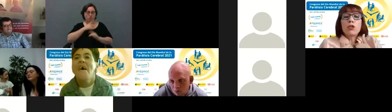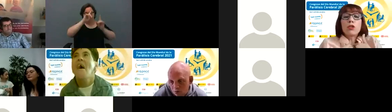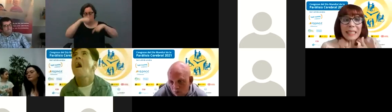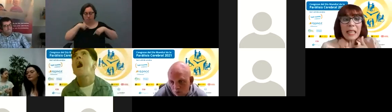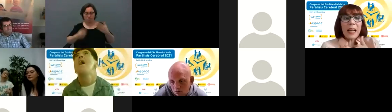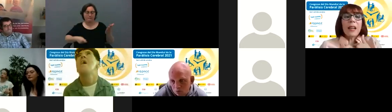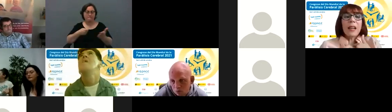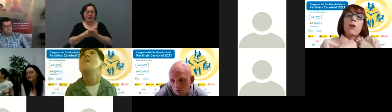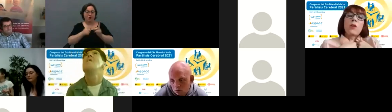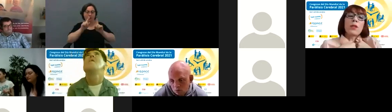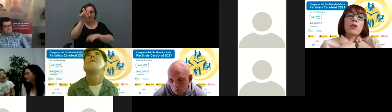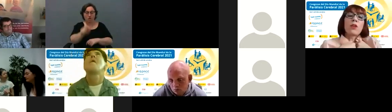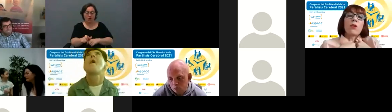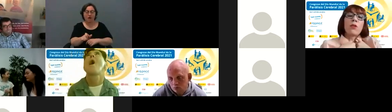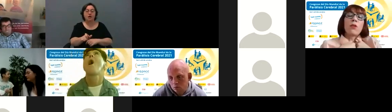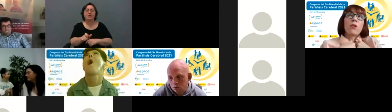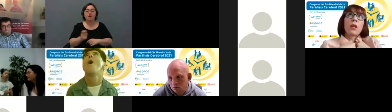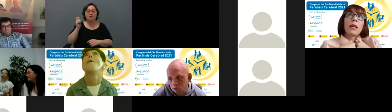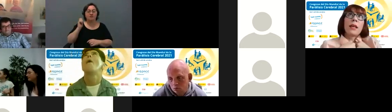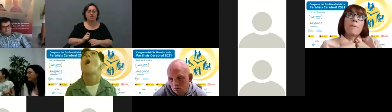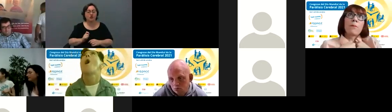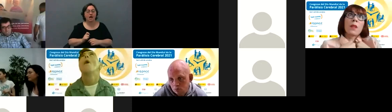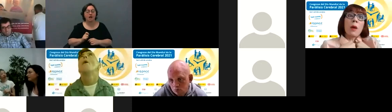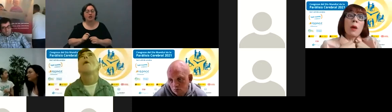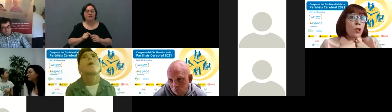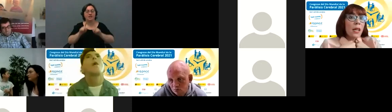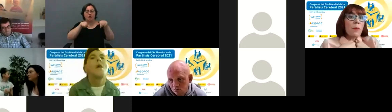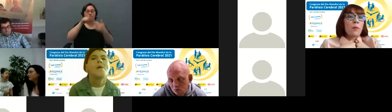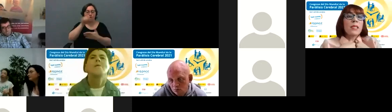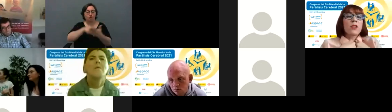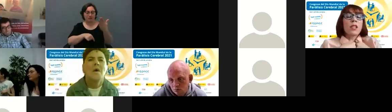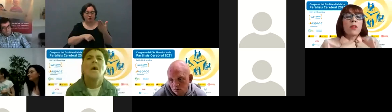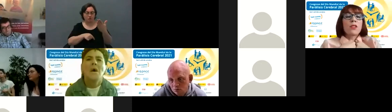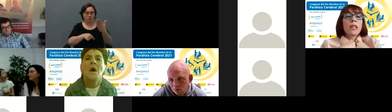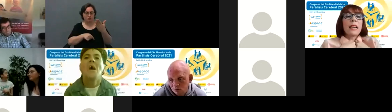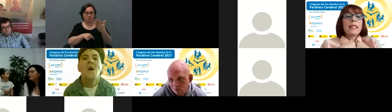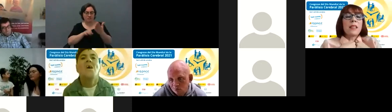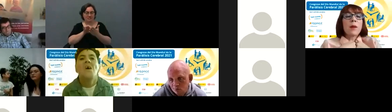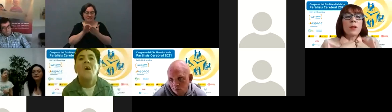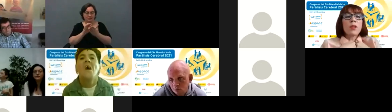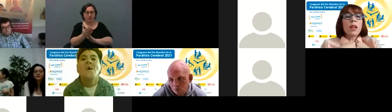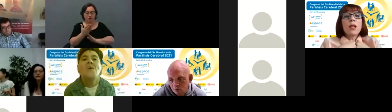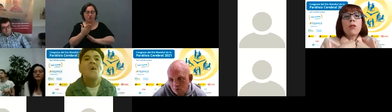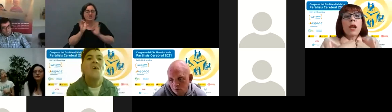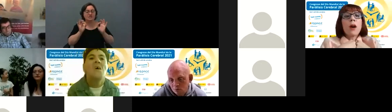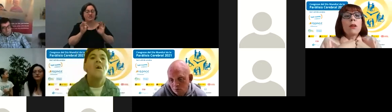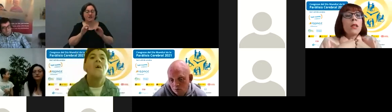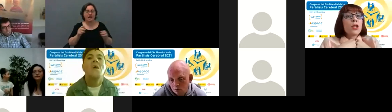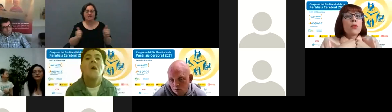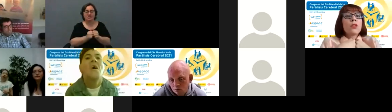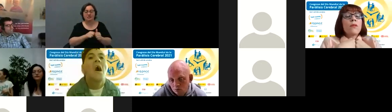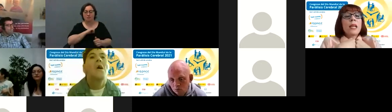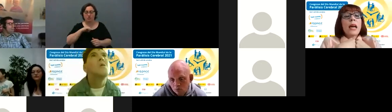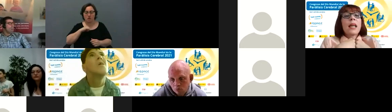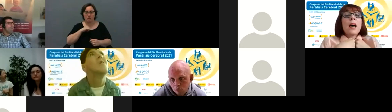de contratar a una persona a una persona que me preste esos servicios de asistencia personal, y lo que hago